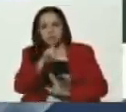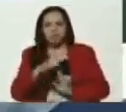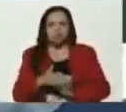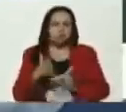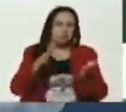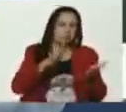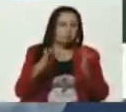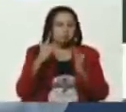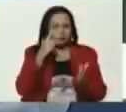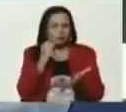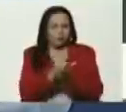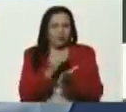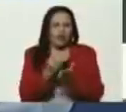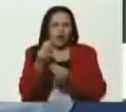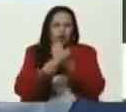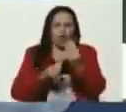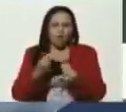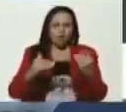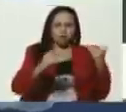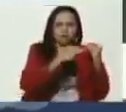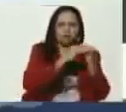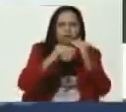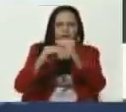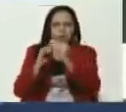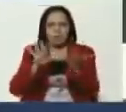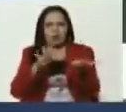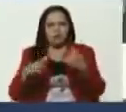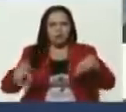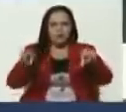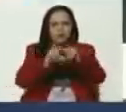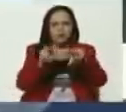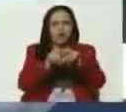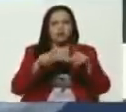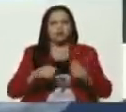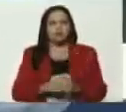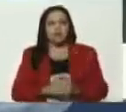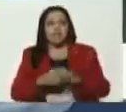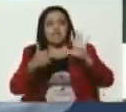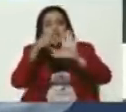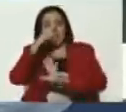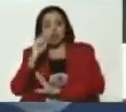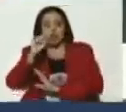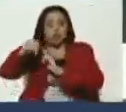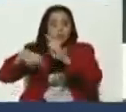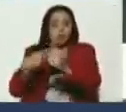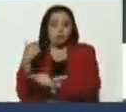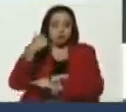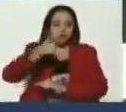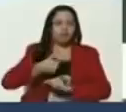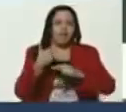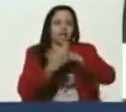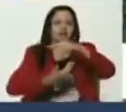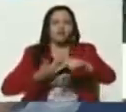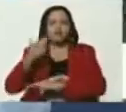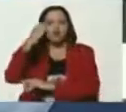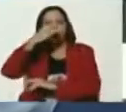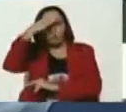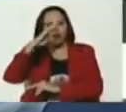Fíjense cómo son las cosas, ¿no? De parecidas. 6 años después, la Revolución Cubana